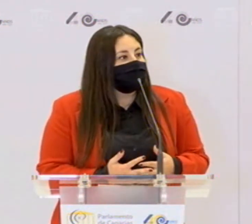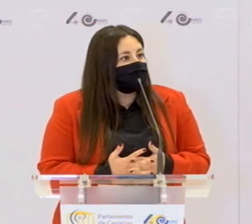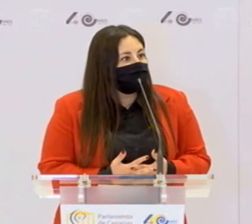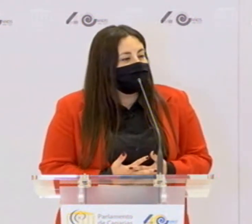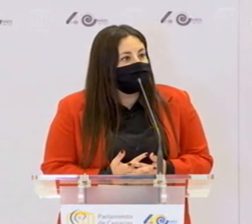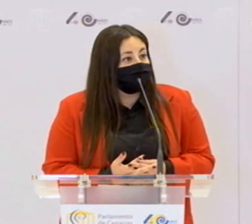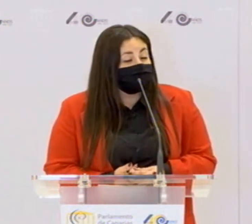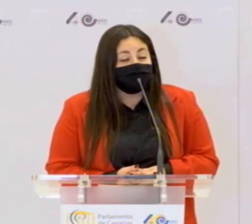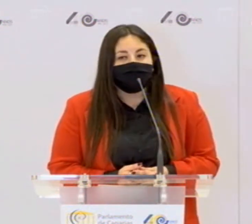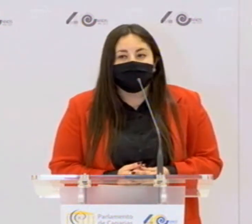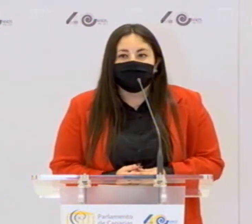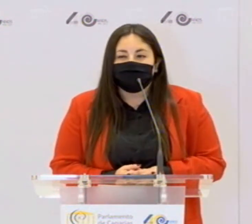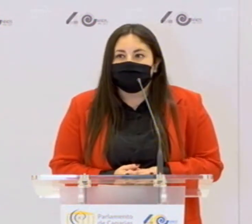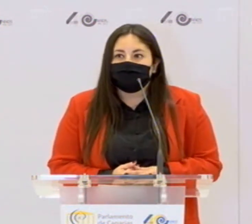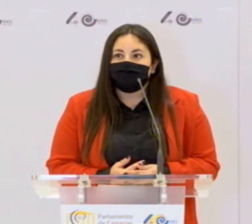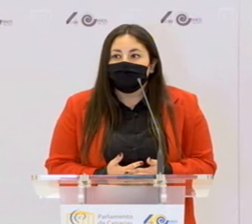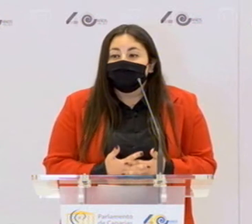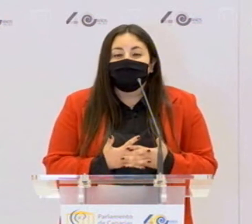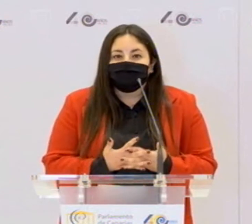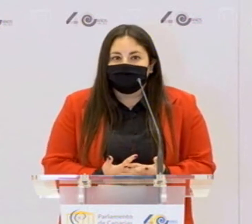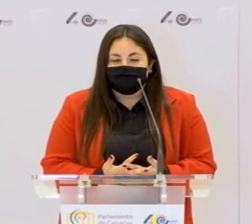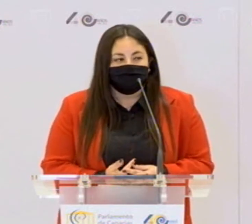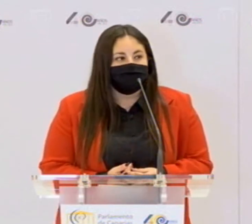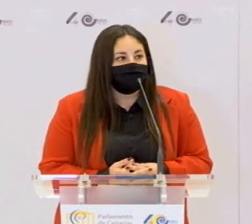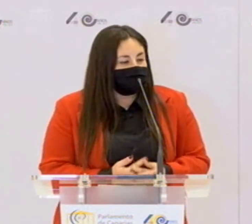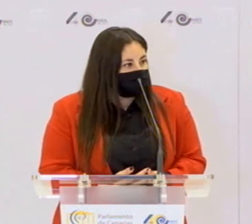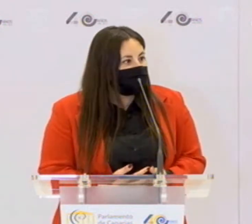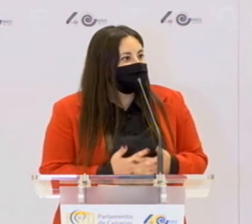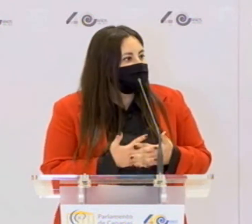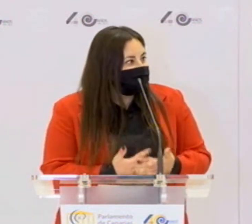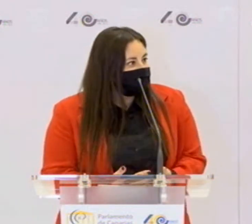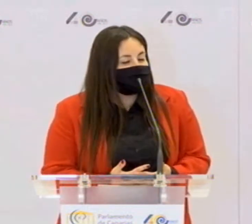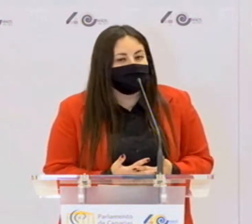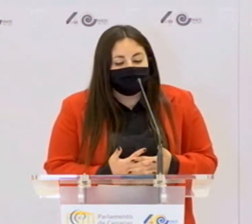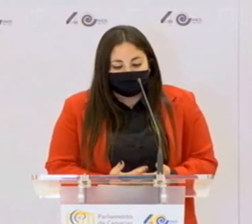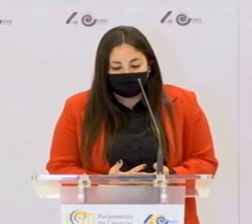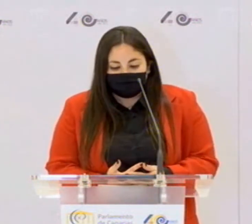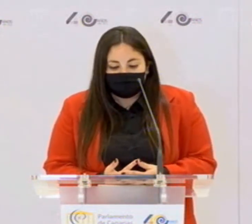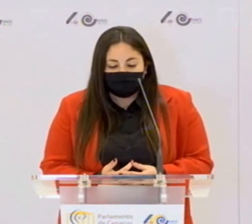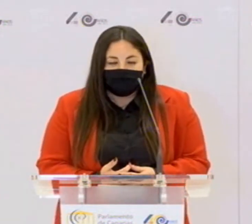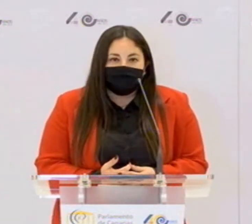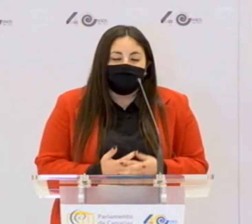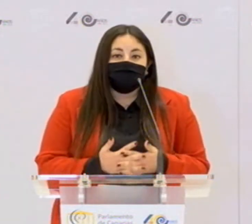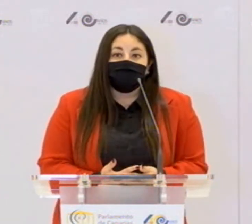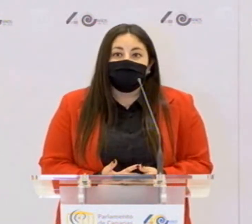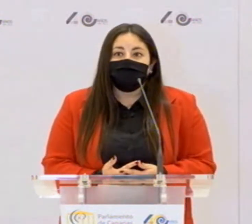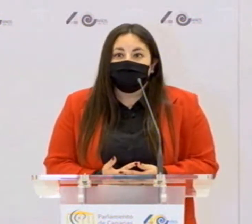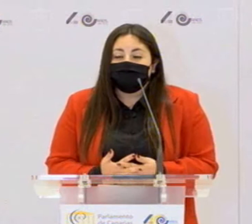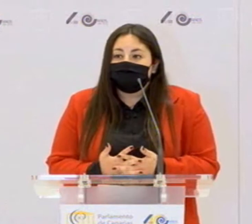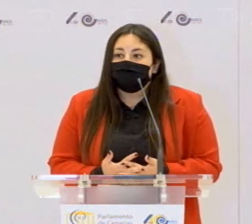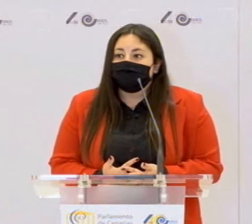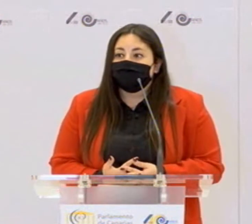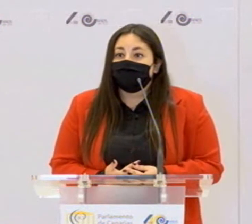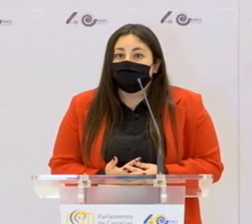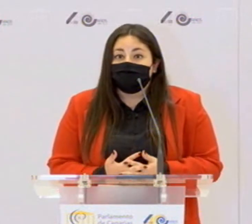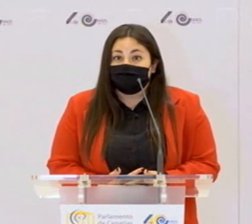una pandemia mundial, a nadie se nos escapa, una crisis económica, sanitaria, social, pero este gobierno ha tomado